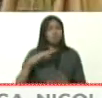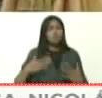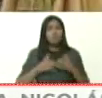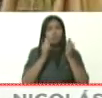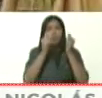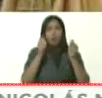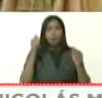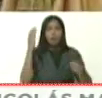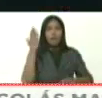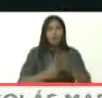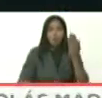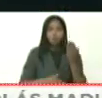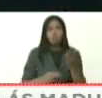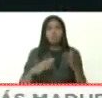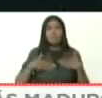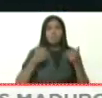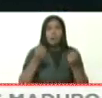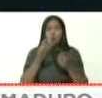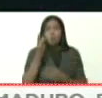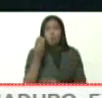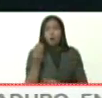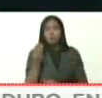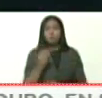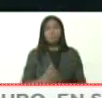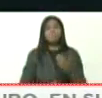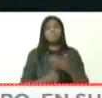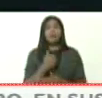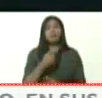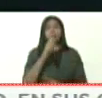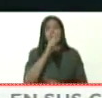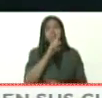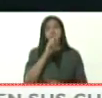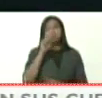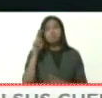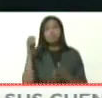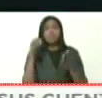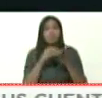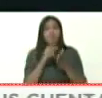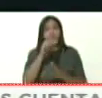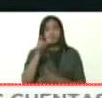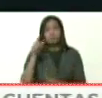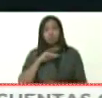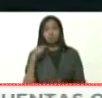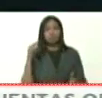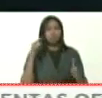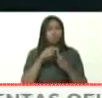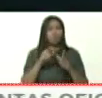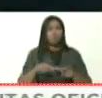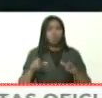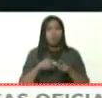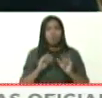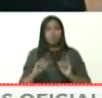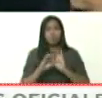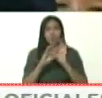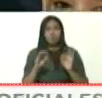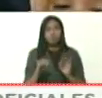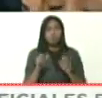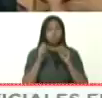una amputación? Se han salvado más de 107 mil personas. Esto significa que hemos llegado a un por ciento. Hombre,